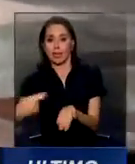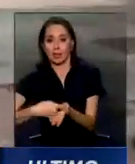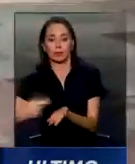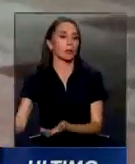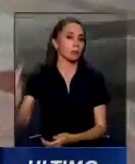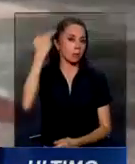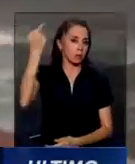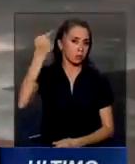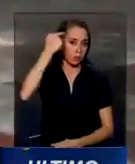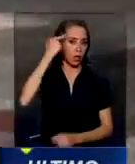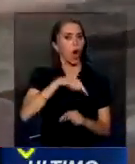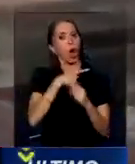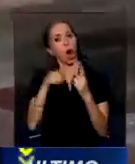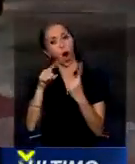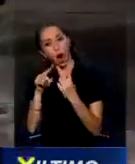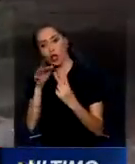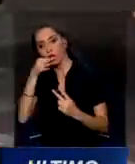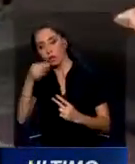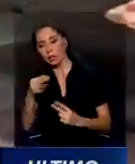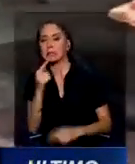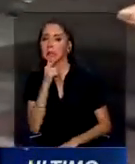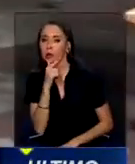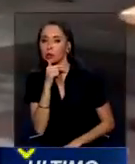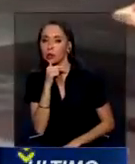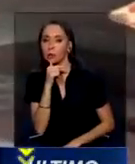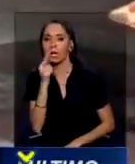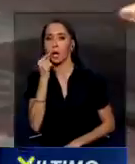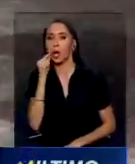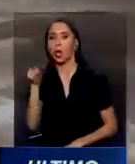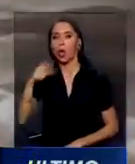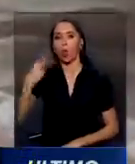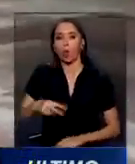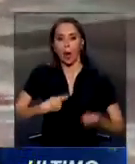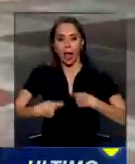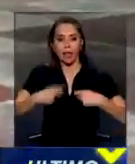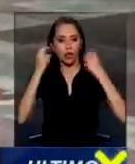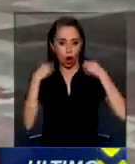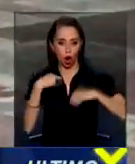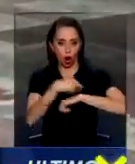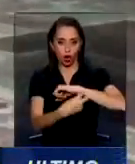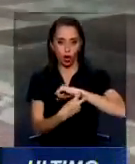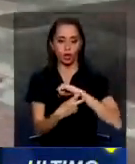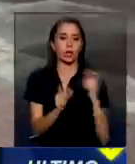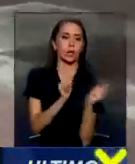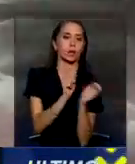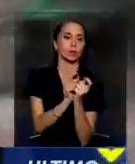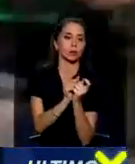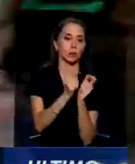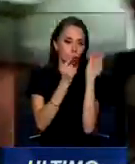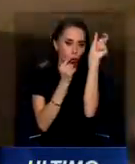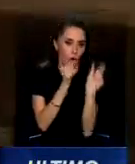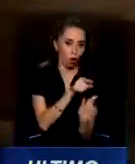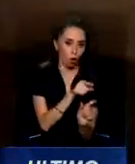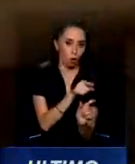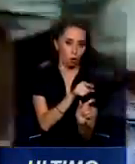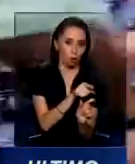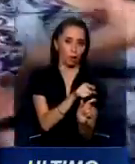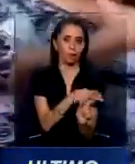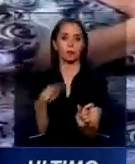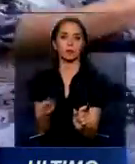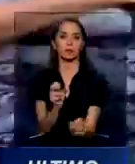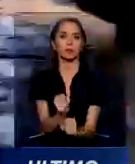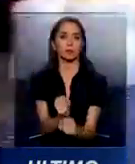cabeza pero otra versión tenía como sospechoso al dueño de la joyería que habría tenido una disputa con este hombre que era